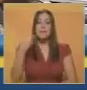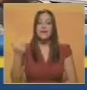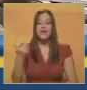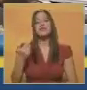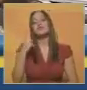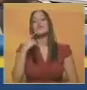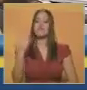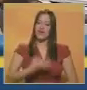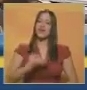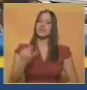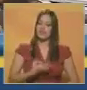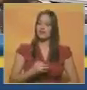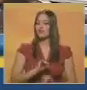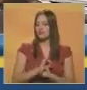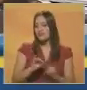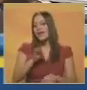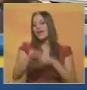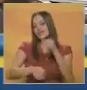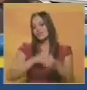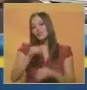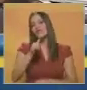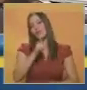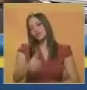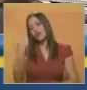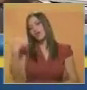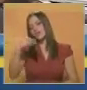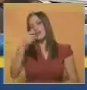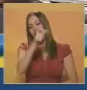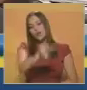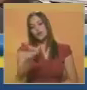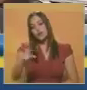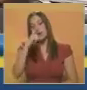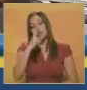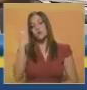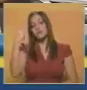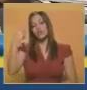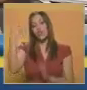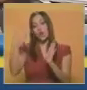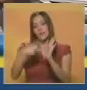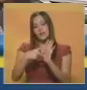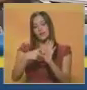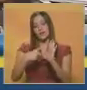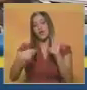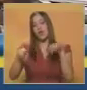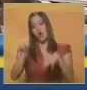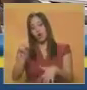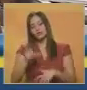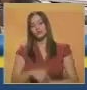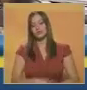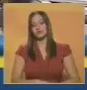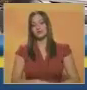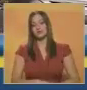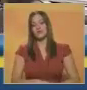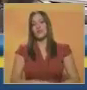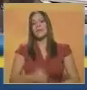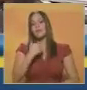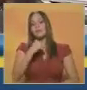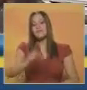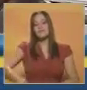habíamos indicado, lo que le habíamos dicho a la población el año pasado, 2011, que más